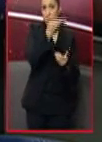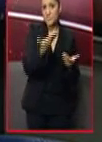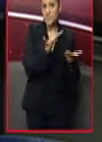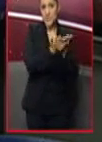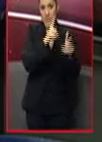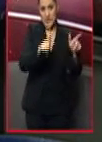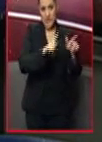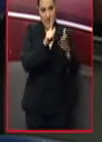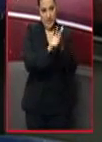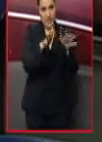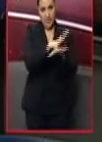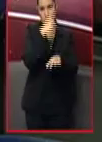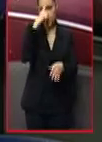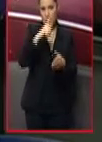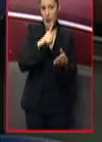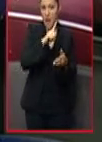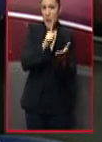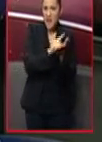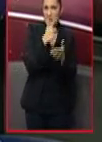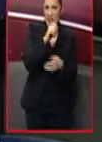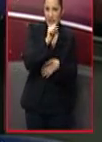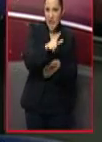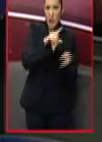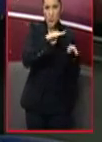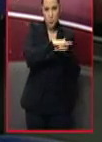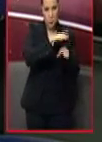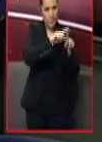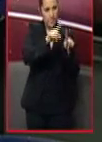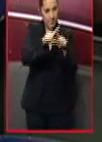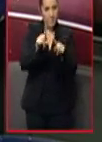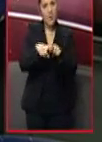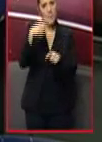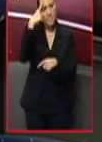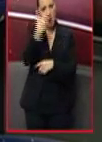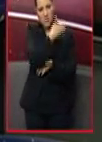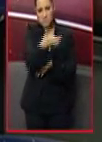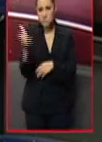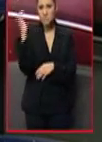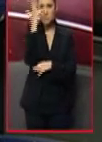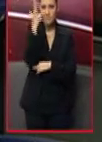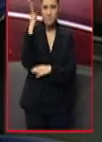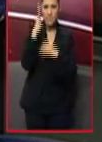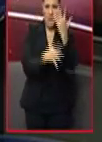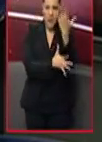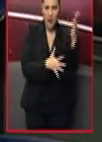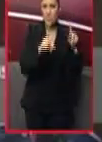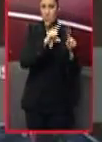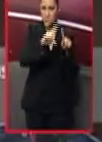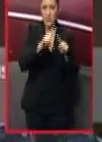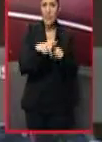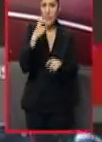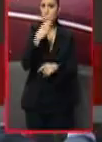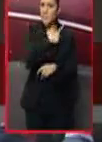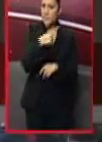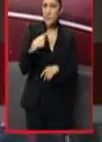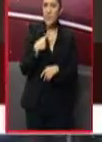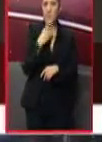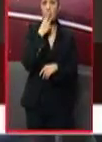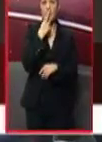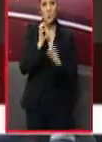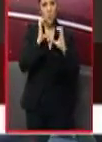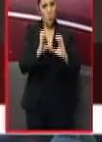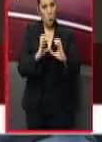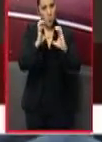Federal de Derechos con objeto de establecer estímulos para quienes demuestren tener terrenos forestales en buen estado de conservación y que garanticen su mantenimiento.